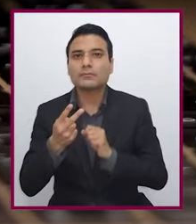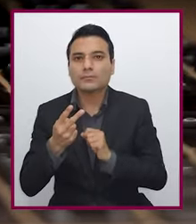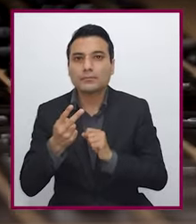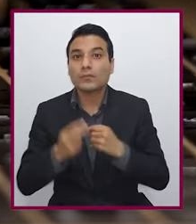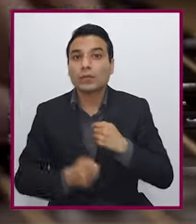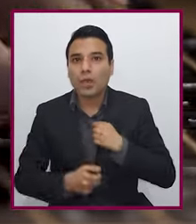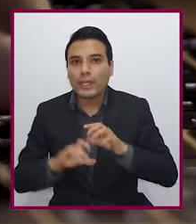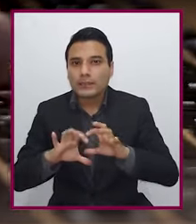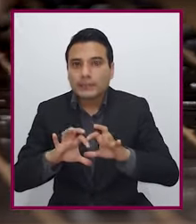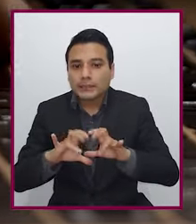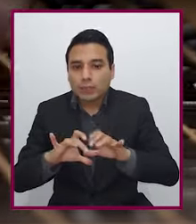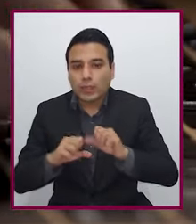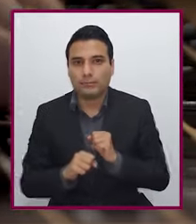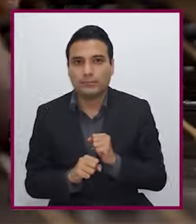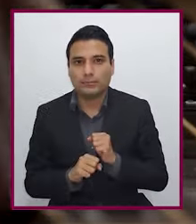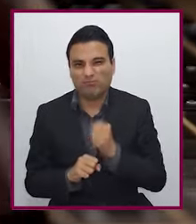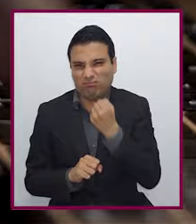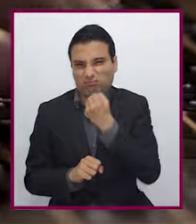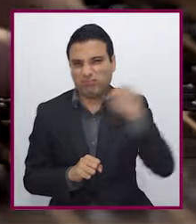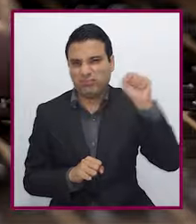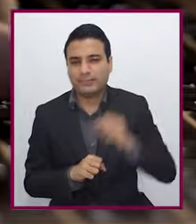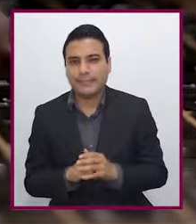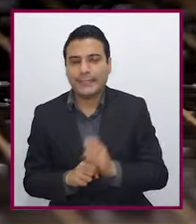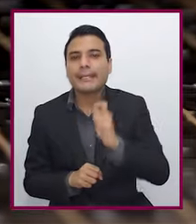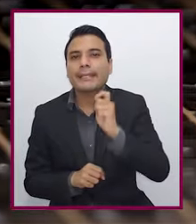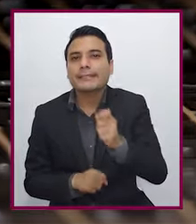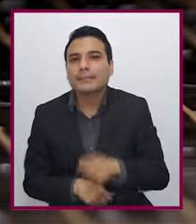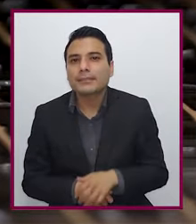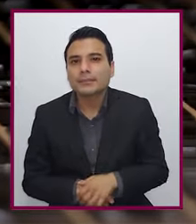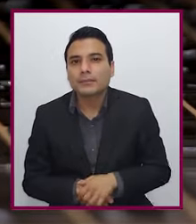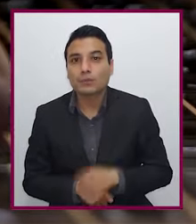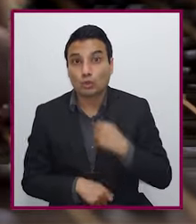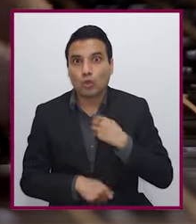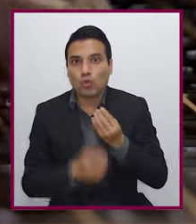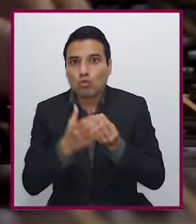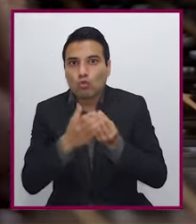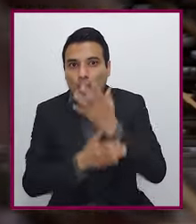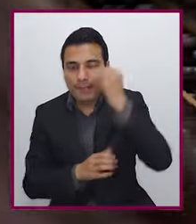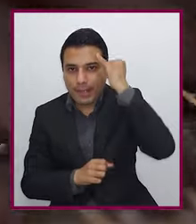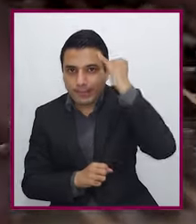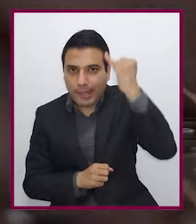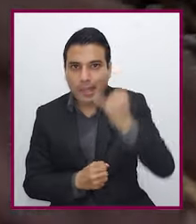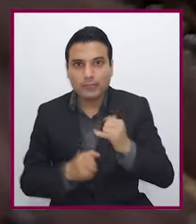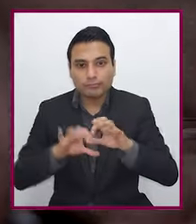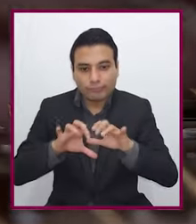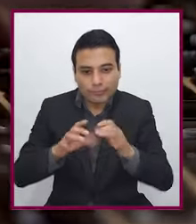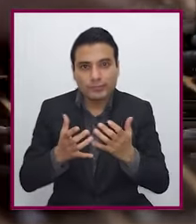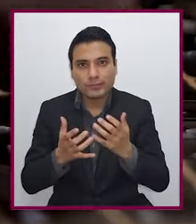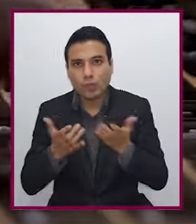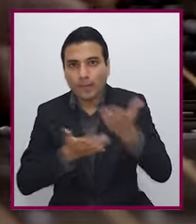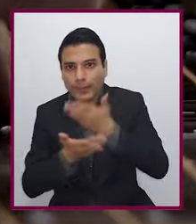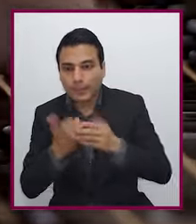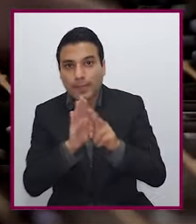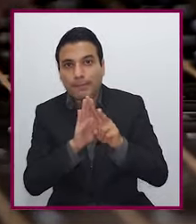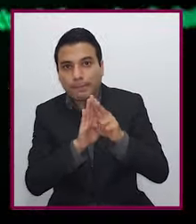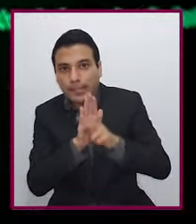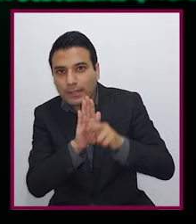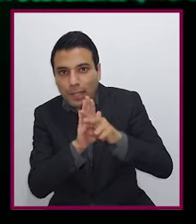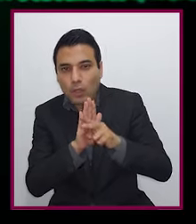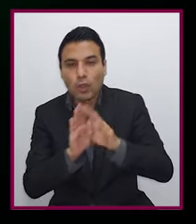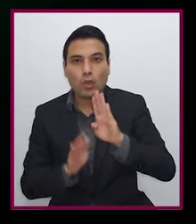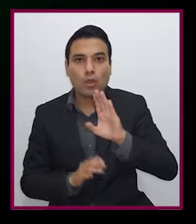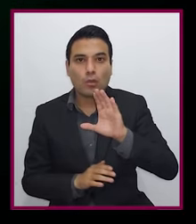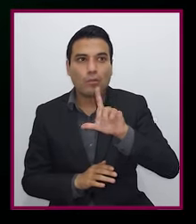la habilidad de la escritura. Consiste en aprender a generar contenidos en la red,